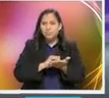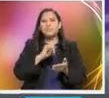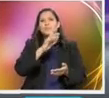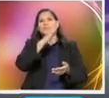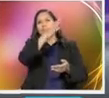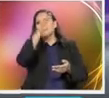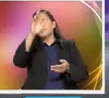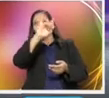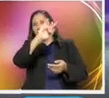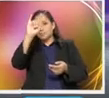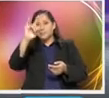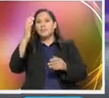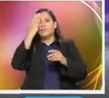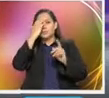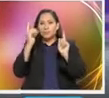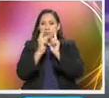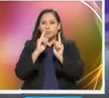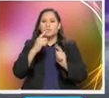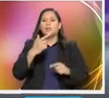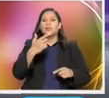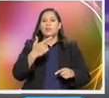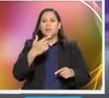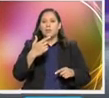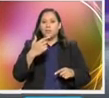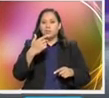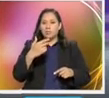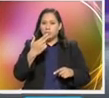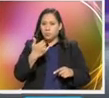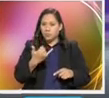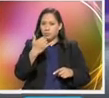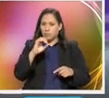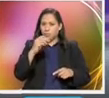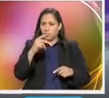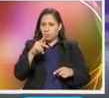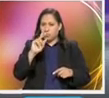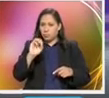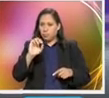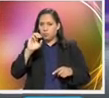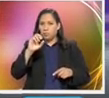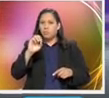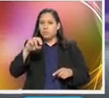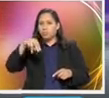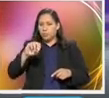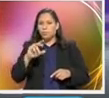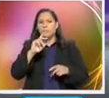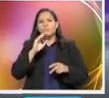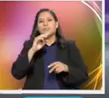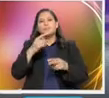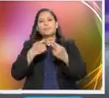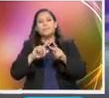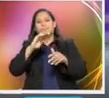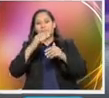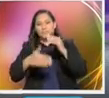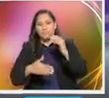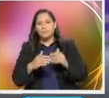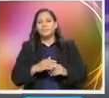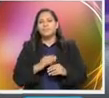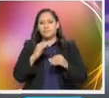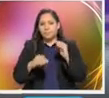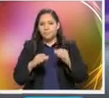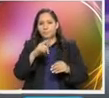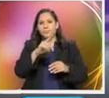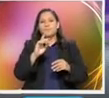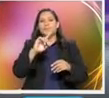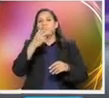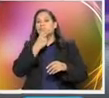recorrer galerías. Ahí conoce a Yoko Ono, el principio del fin, pero eso es otro asunto. Ahí Paul McCartney se va a hacer una banda sonora de una película